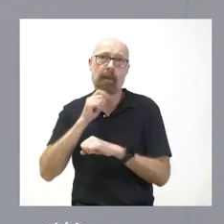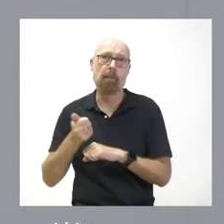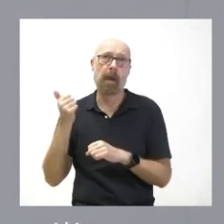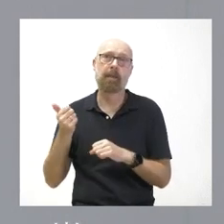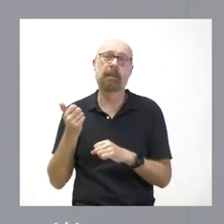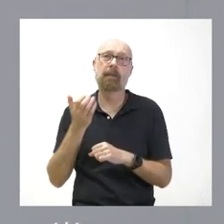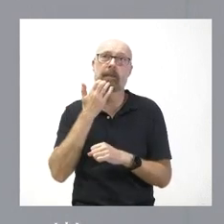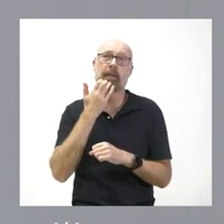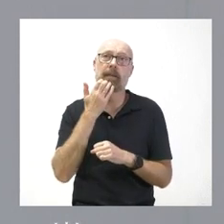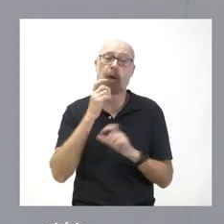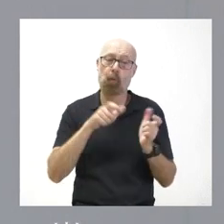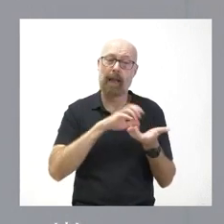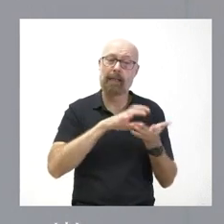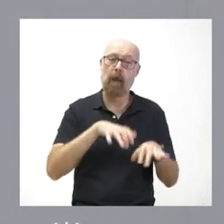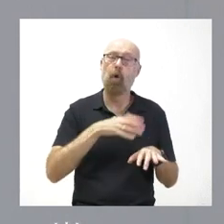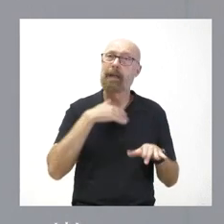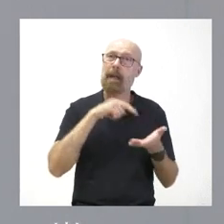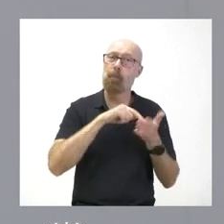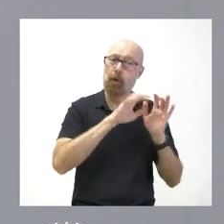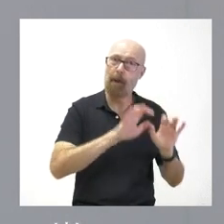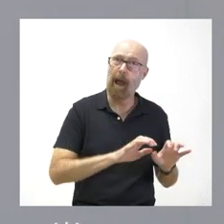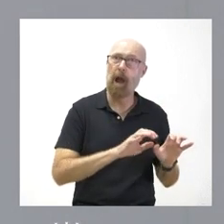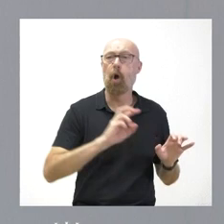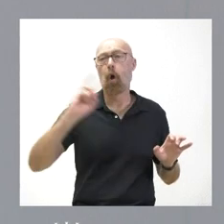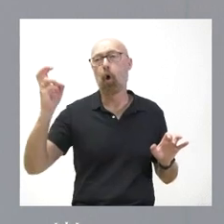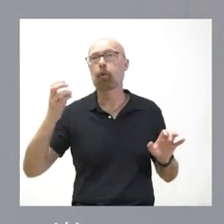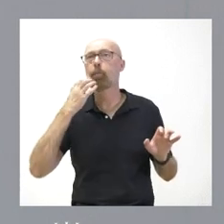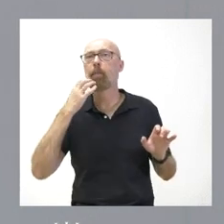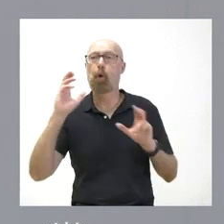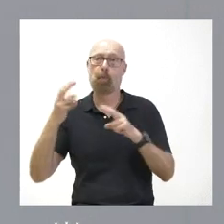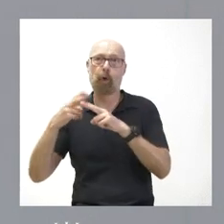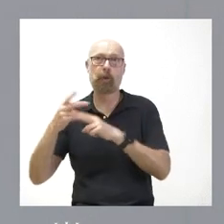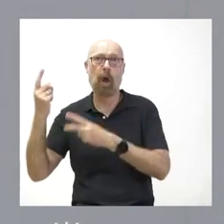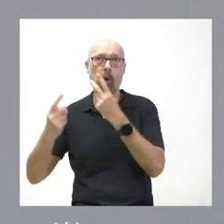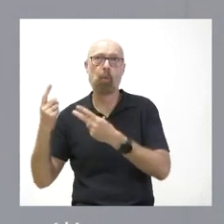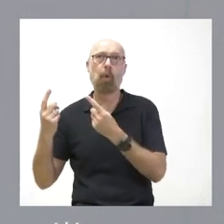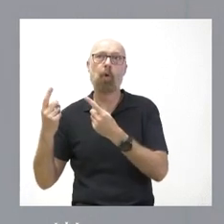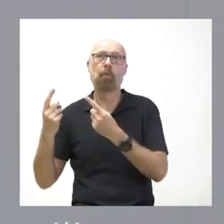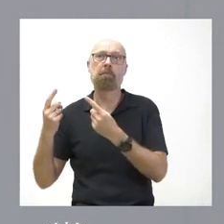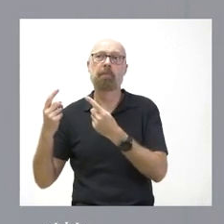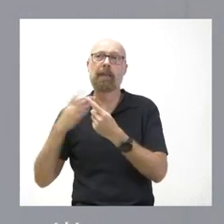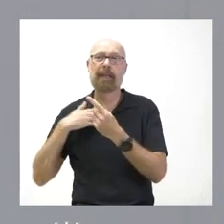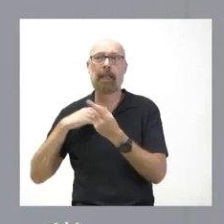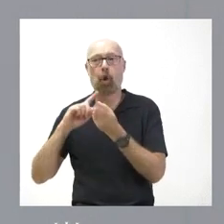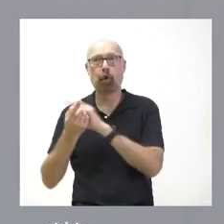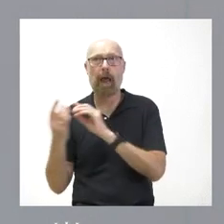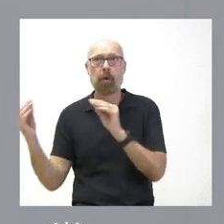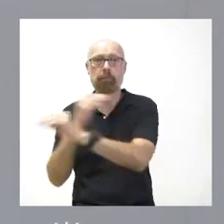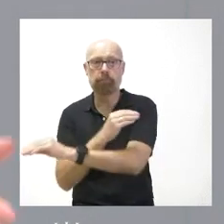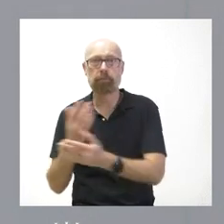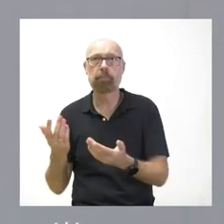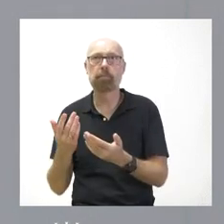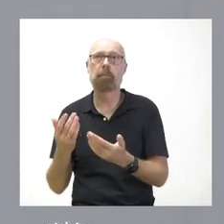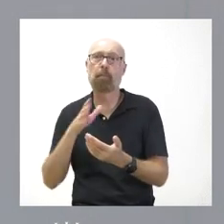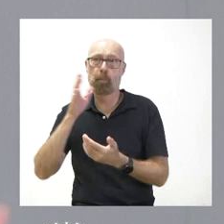uno como la junta de Castilla de León quiere bajar impuestos y otros Como algunos partidos políticos siguiendo las propuestas de ayer del presidente del gobierno pretenden que se